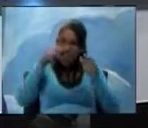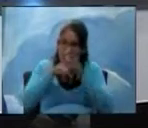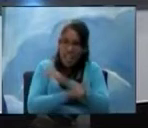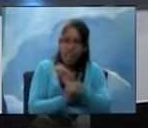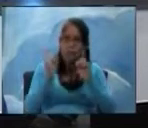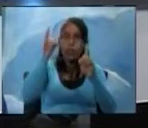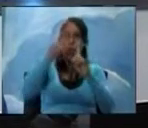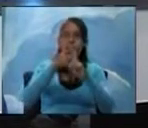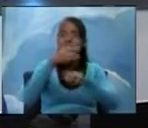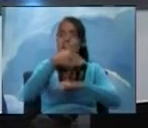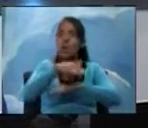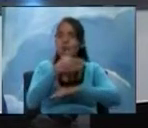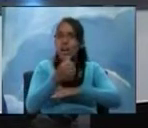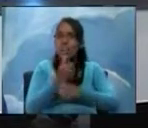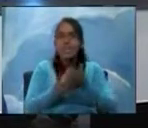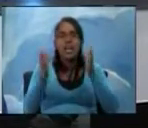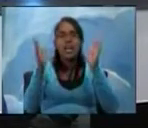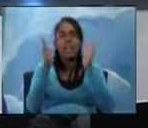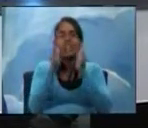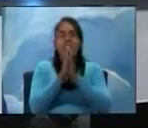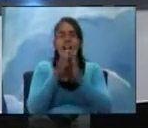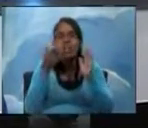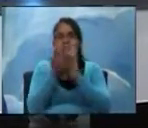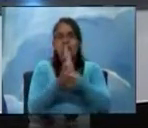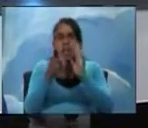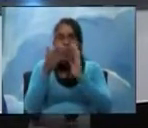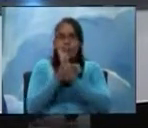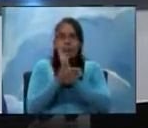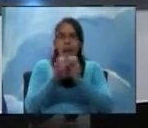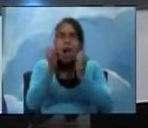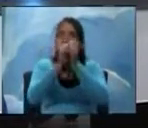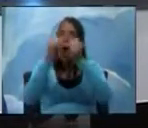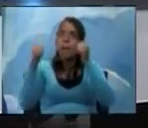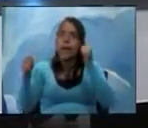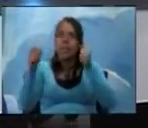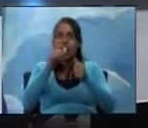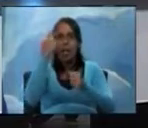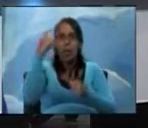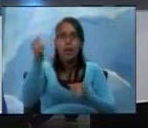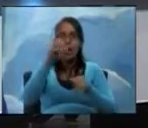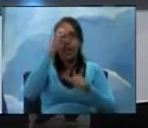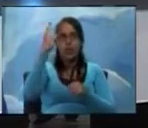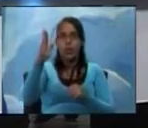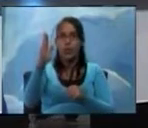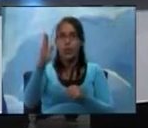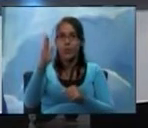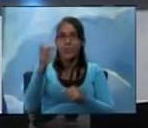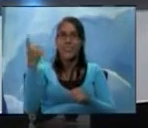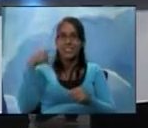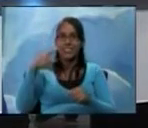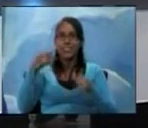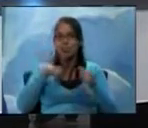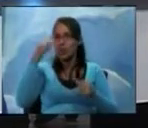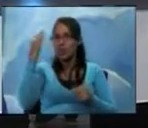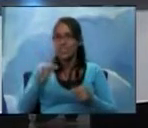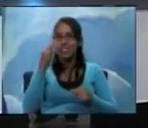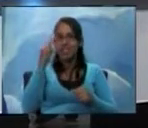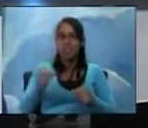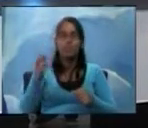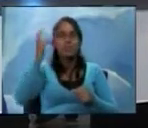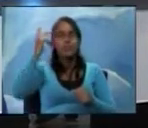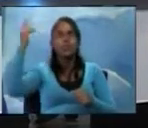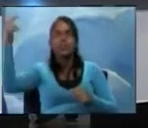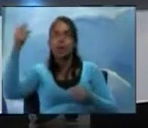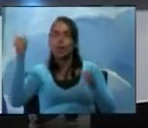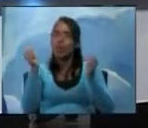hacia afuera. Santidad significa apartado para Dios. Ay, yo siempre soñaba